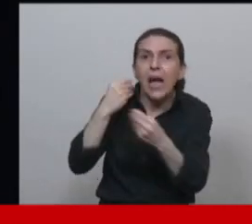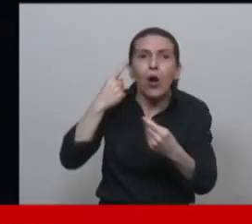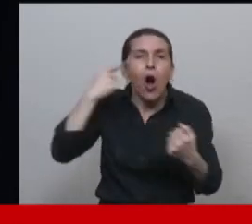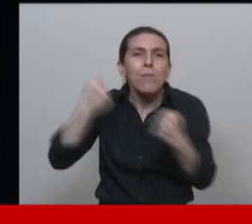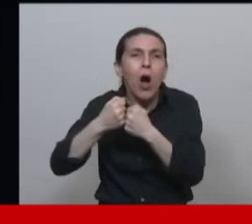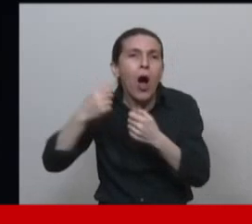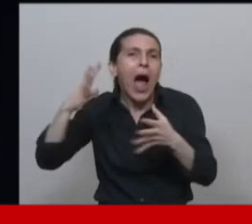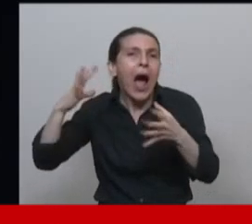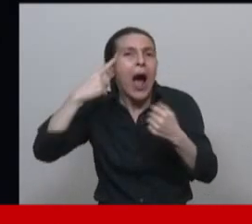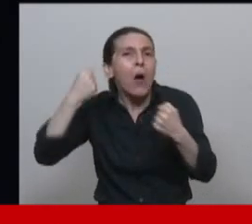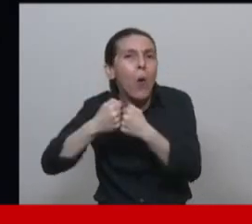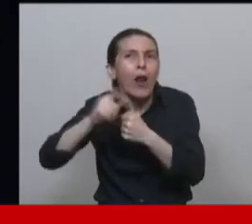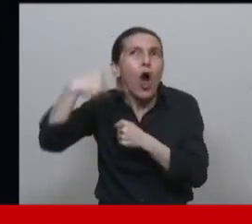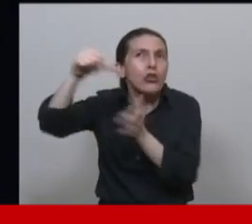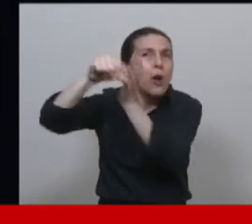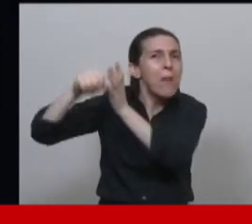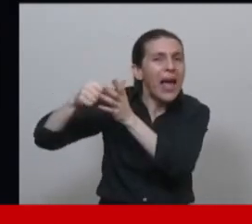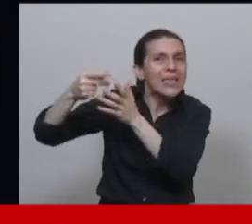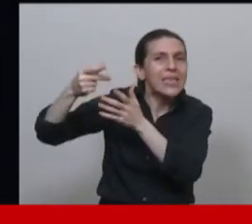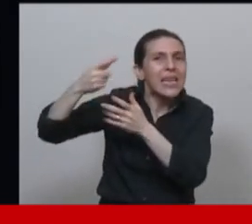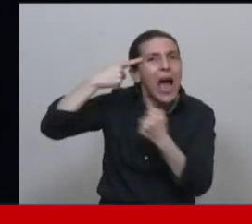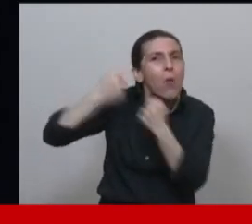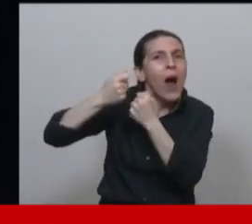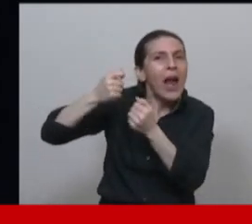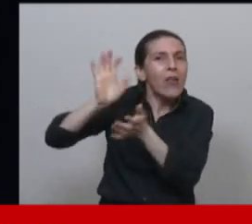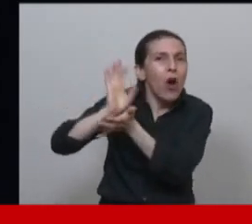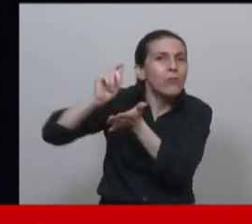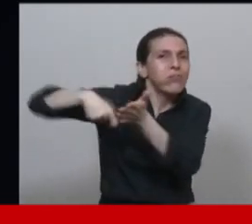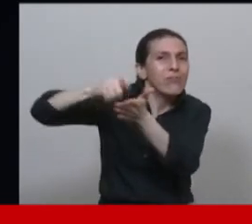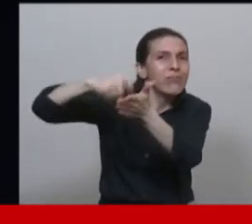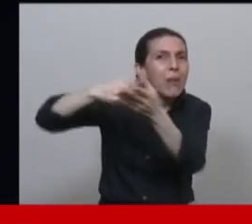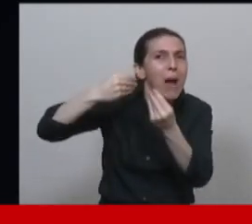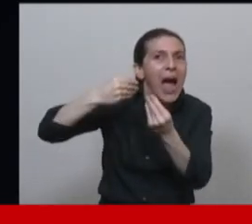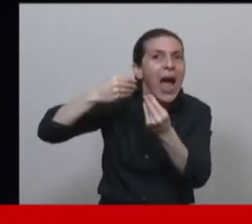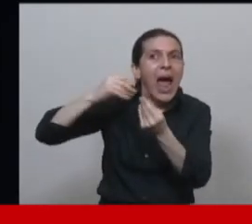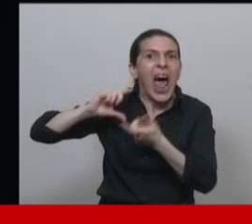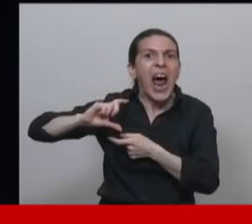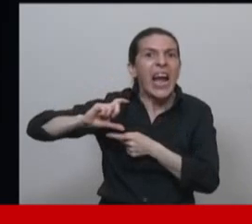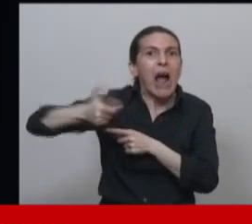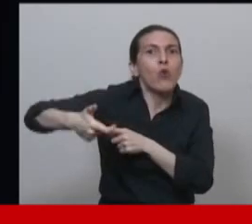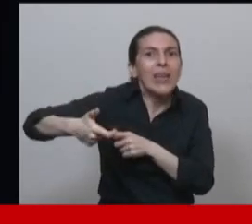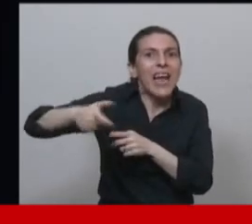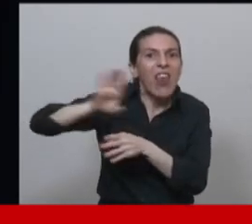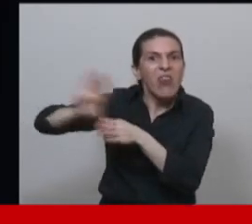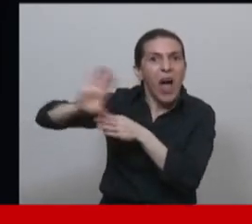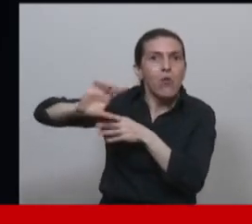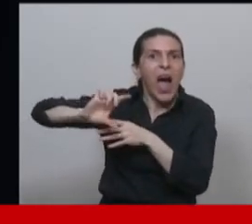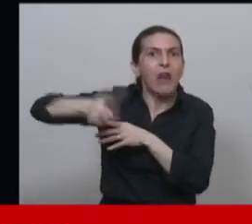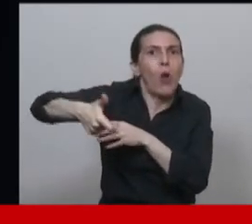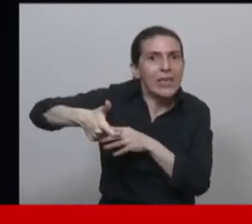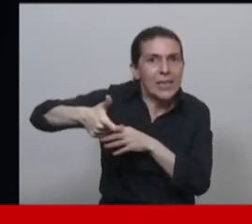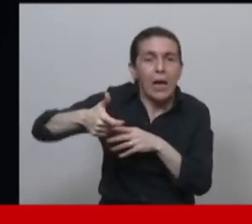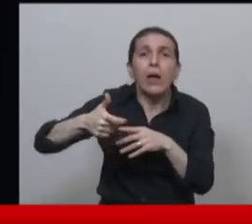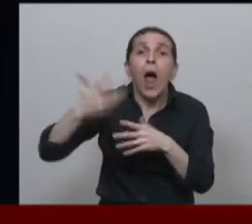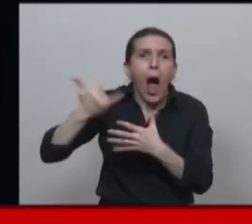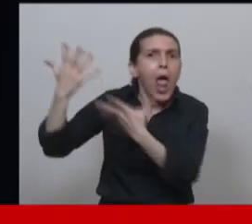negociaciones de buena fe con nuestros acreedores para reestructurar la deuda. En ese proceso recibimos fuertísimos